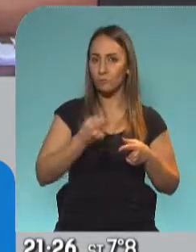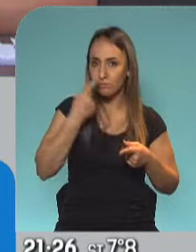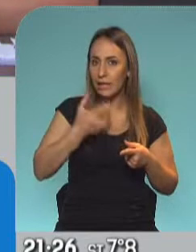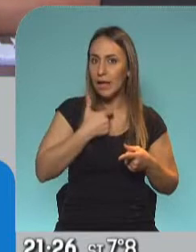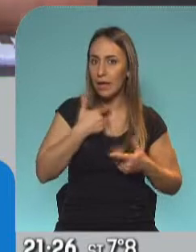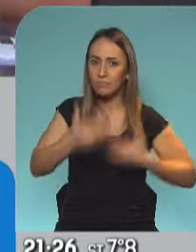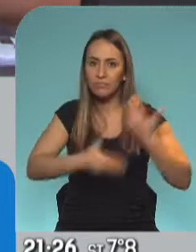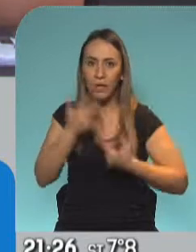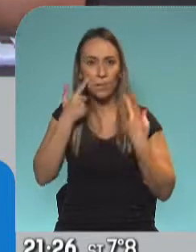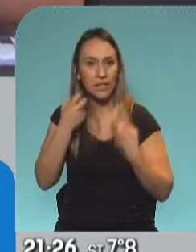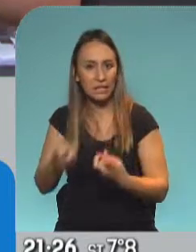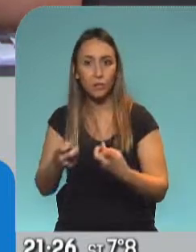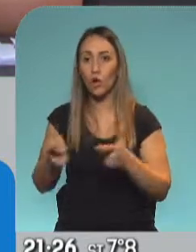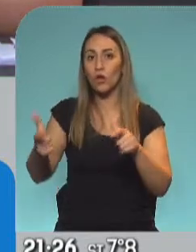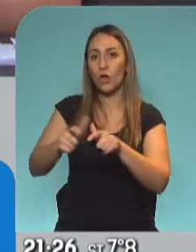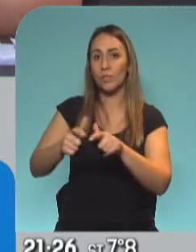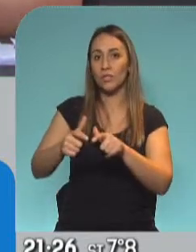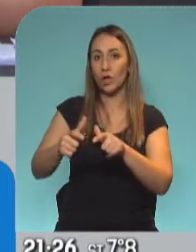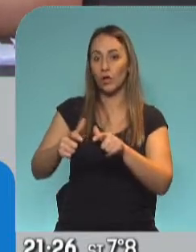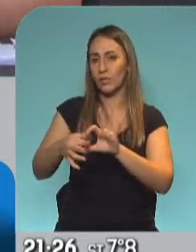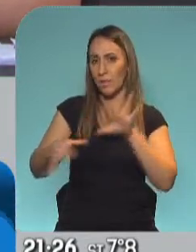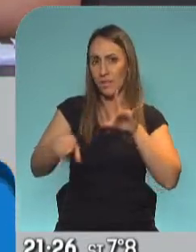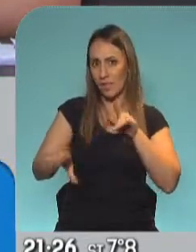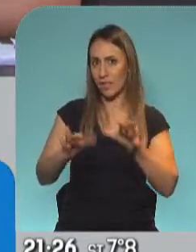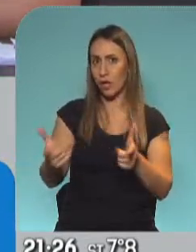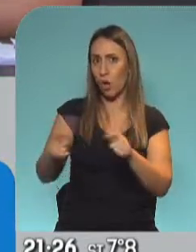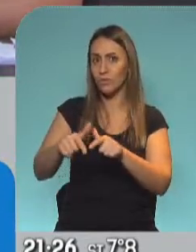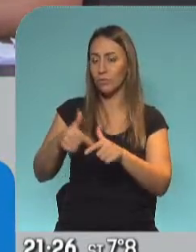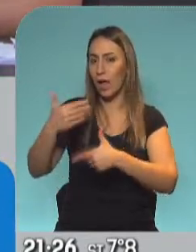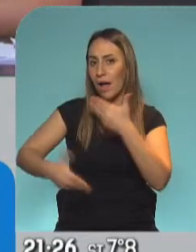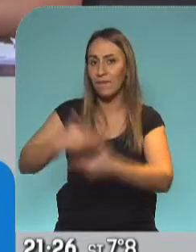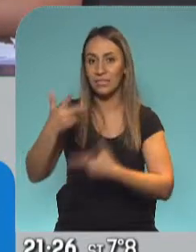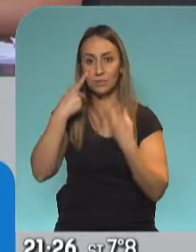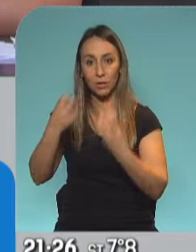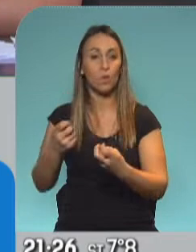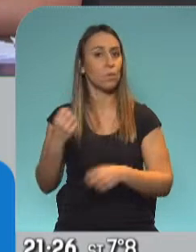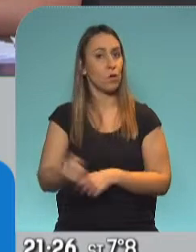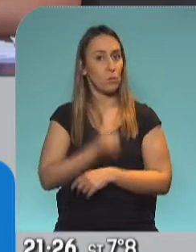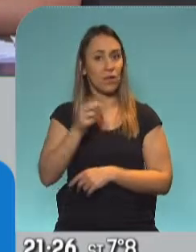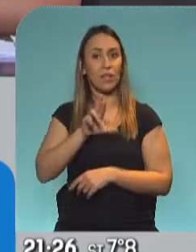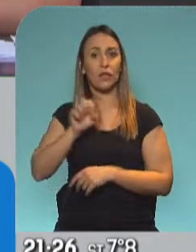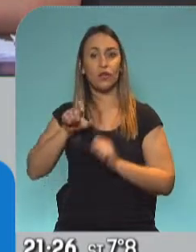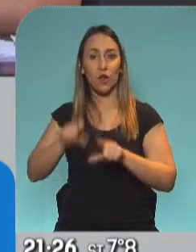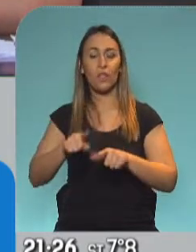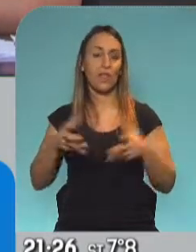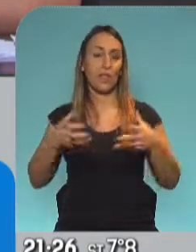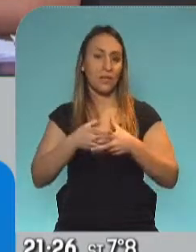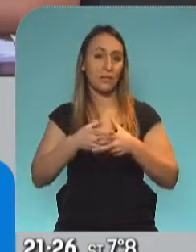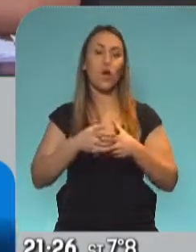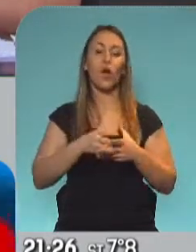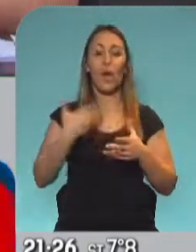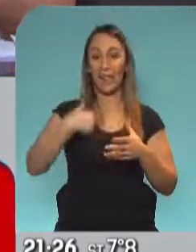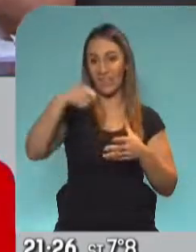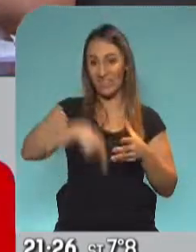una comisión independiente que avance, digo, porque también fue muy clave el rol, insisto acá, del equipo argentino de antropología